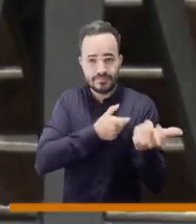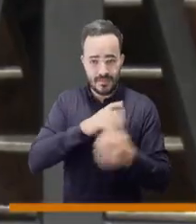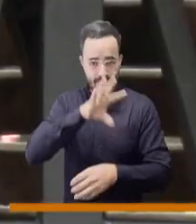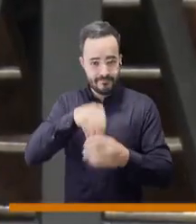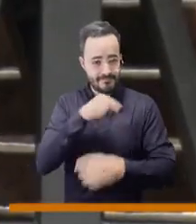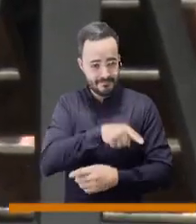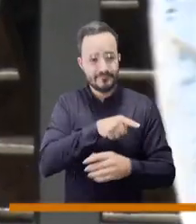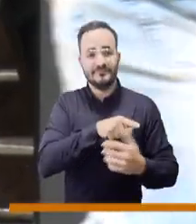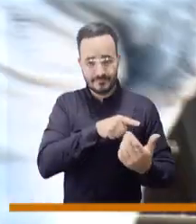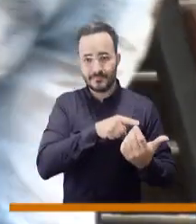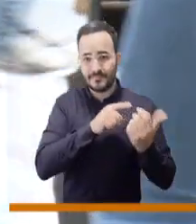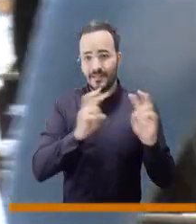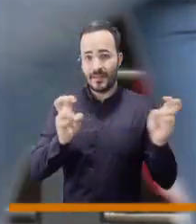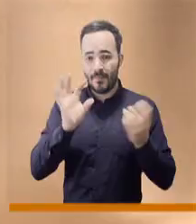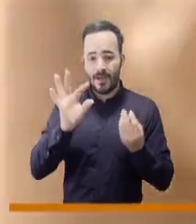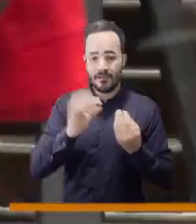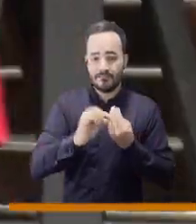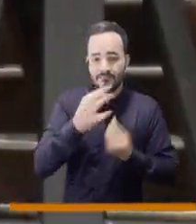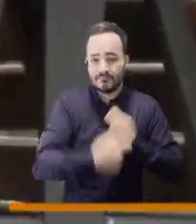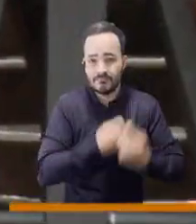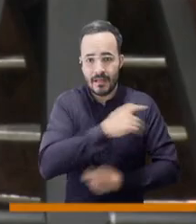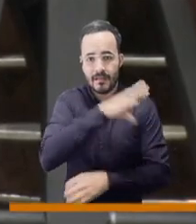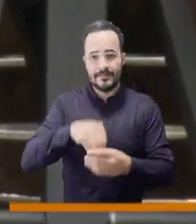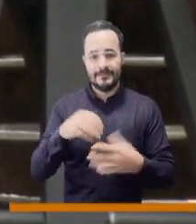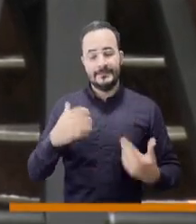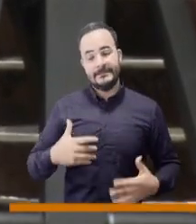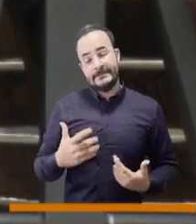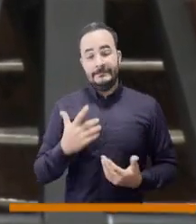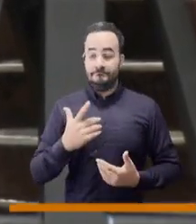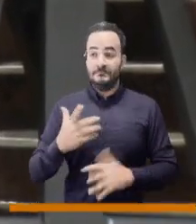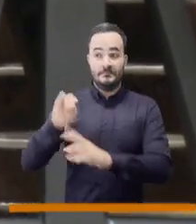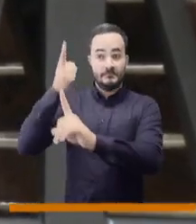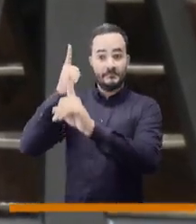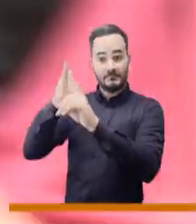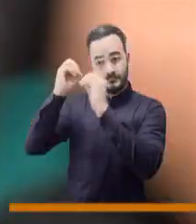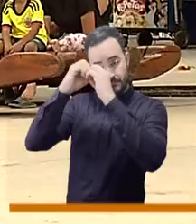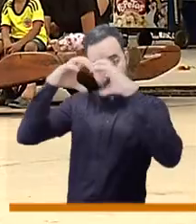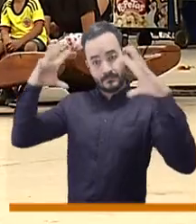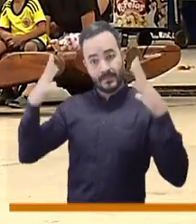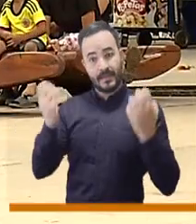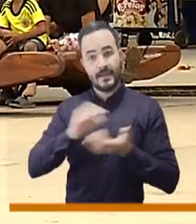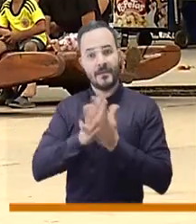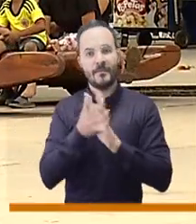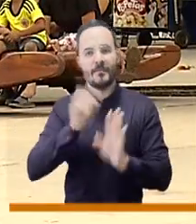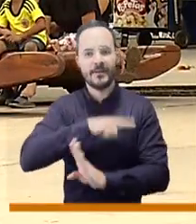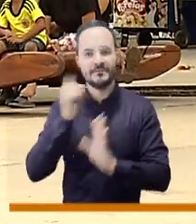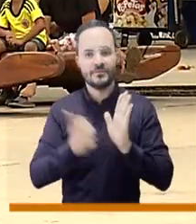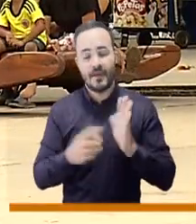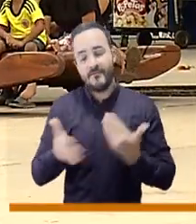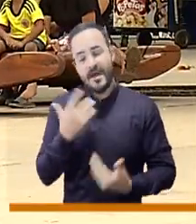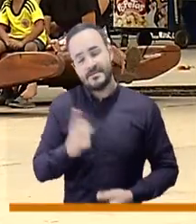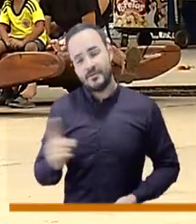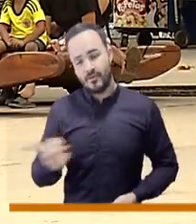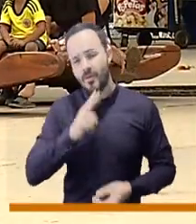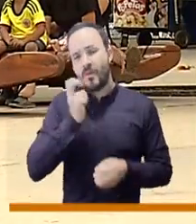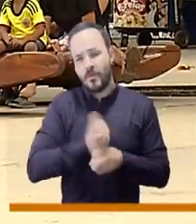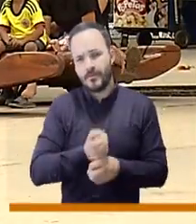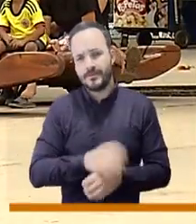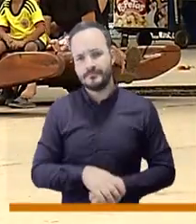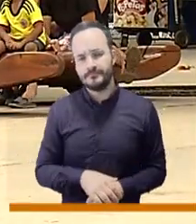Entonces, esa posibilidad de que la paz total, claro, es difícil. Es difícil porque esto no es solo